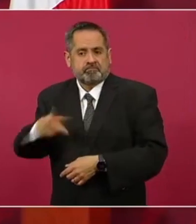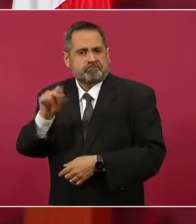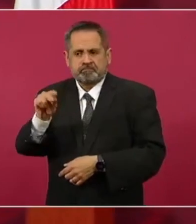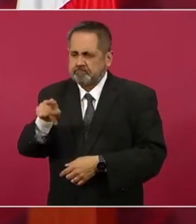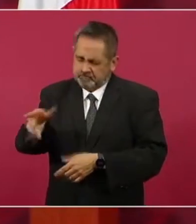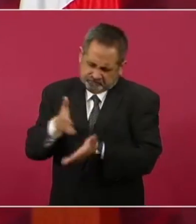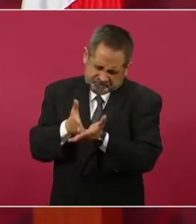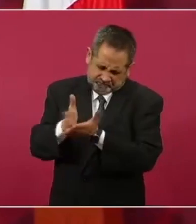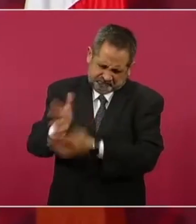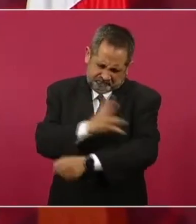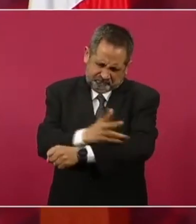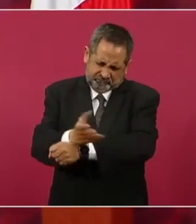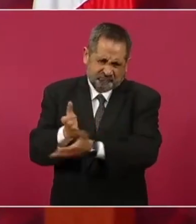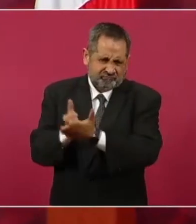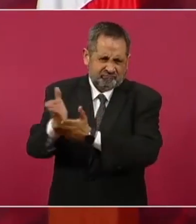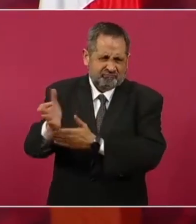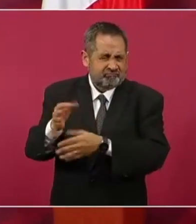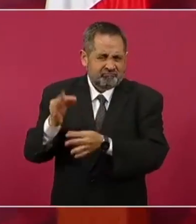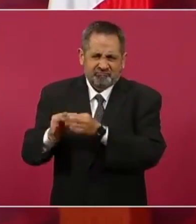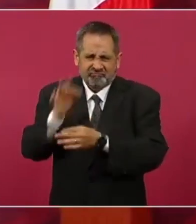En los pobres casi